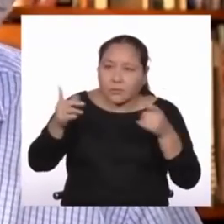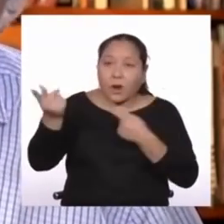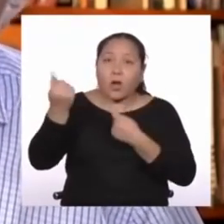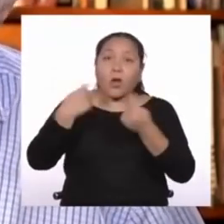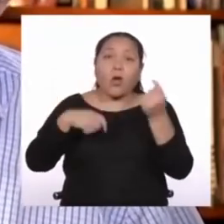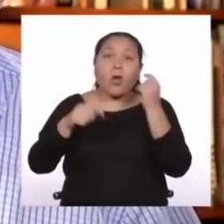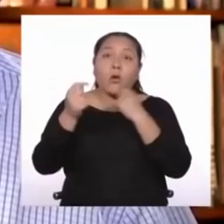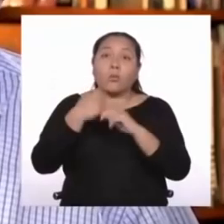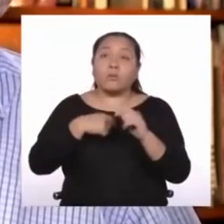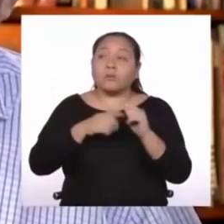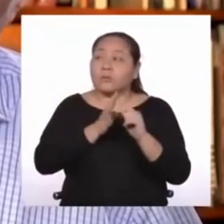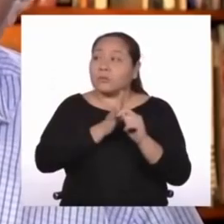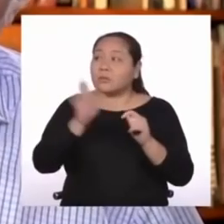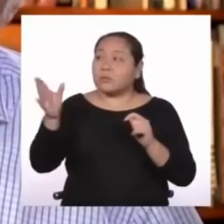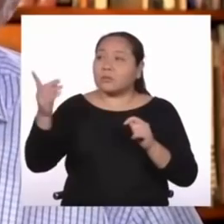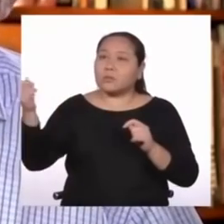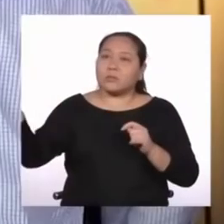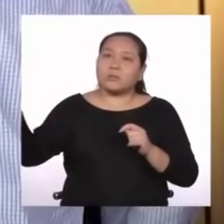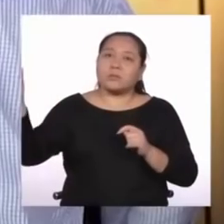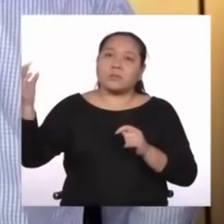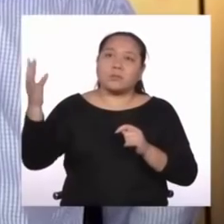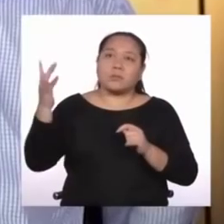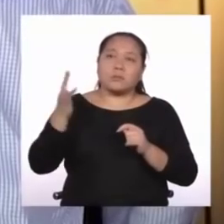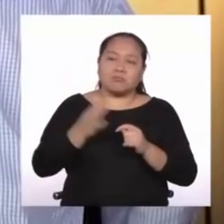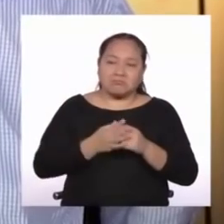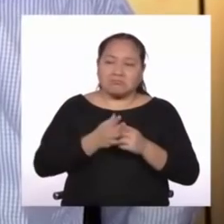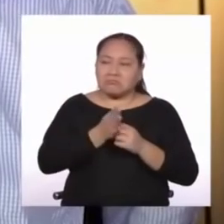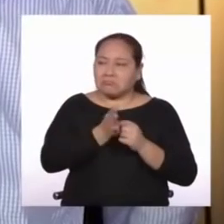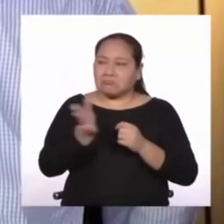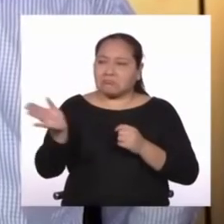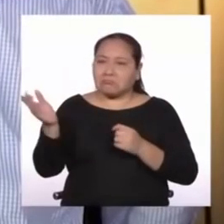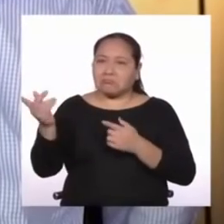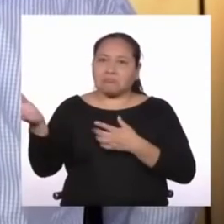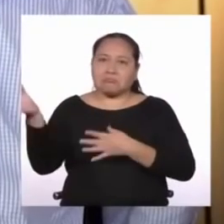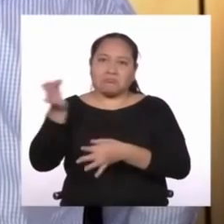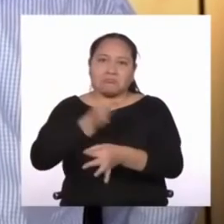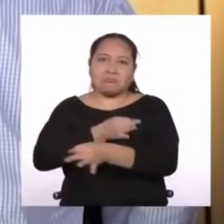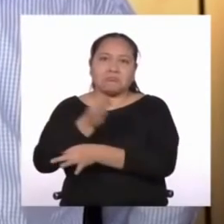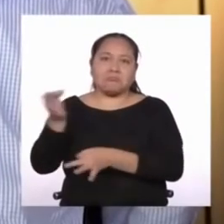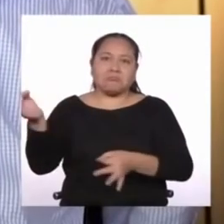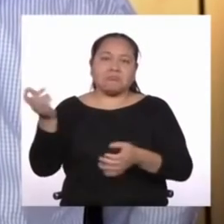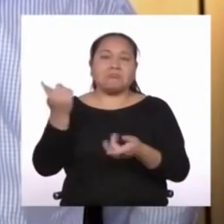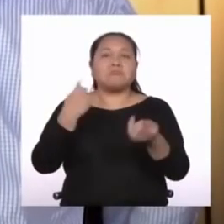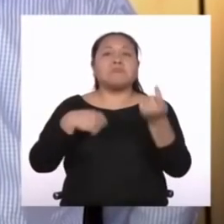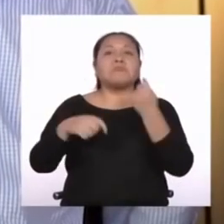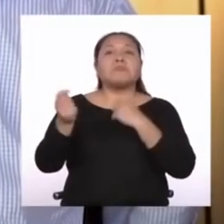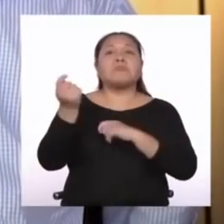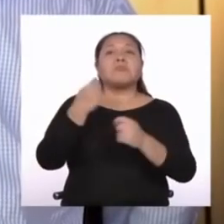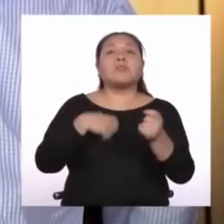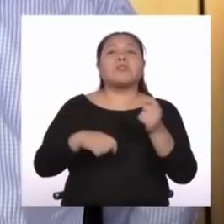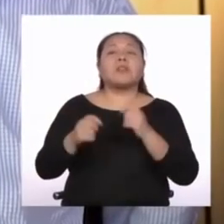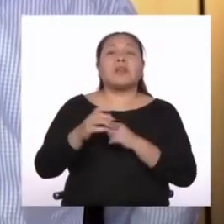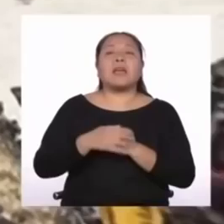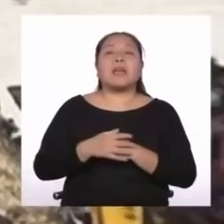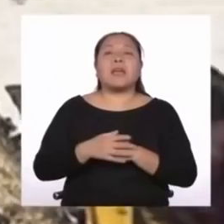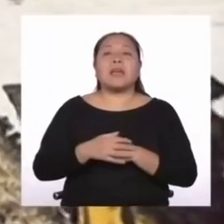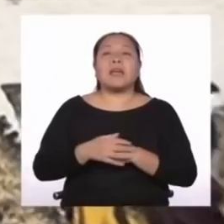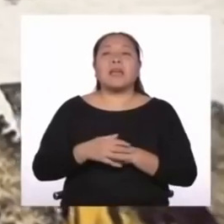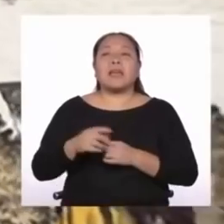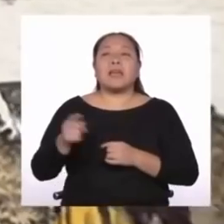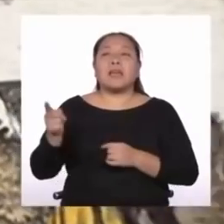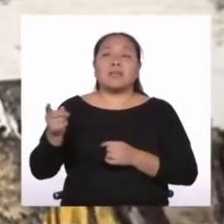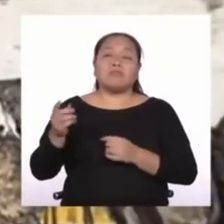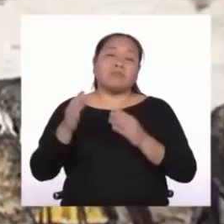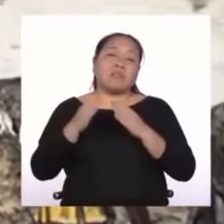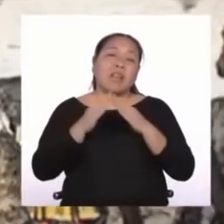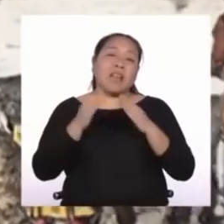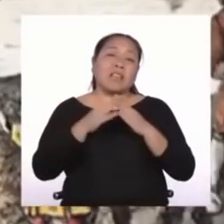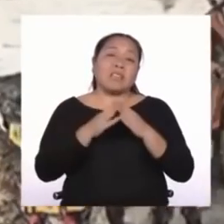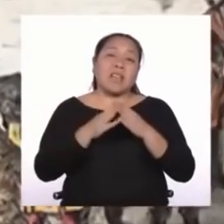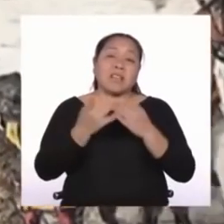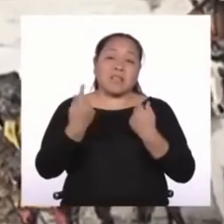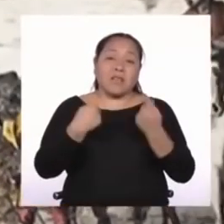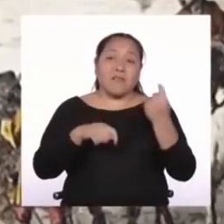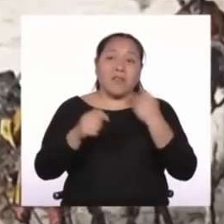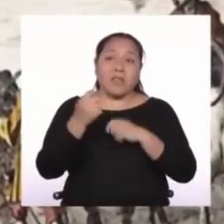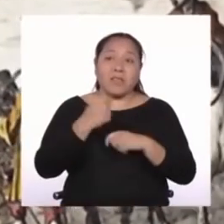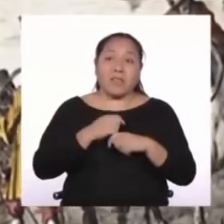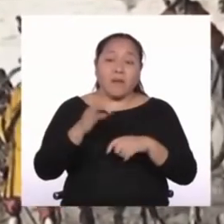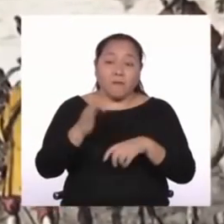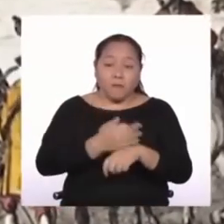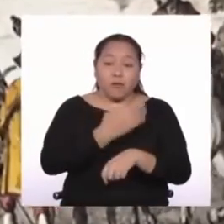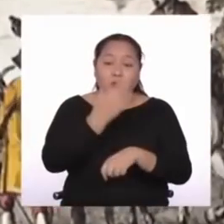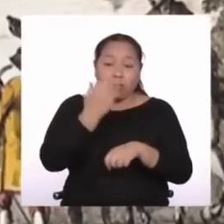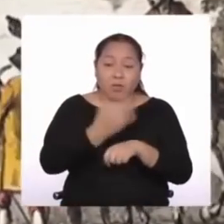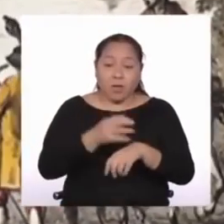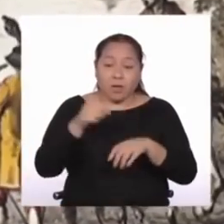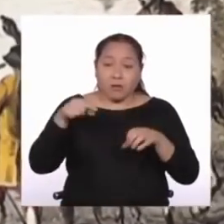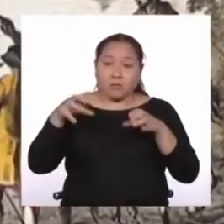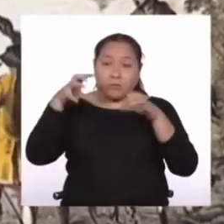Gran Bretaña y empezar a abrir las rutas de comercio entre las Indias y España a través de casas comerciales, fundadas